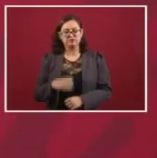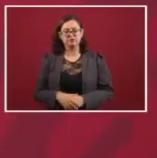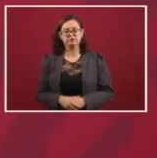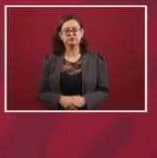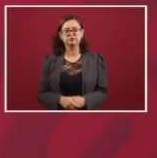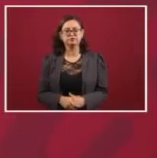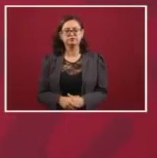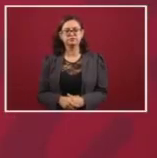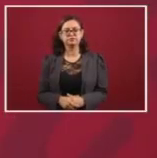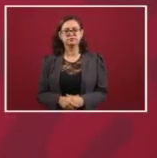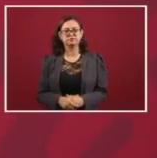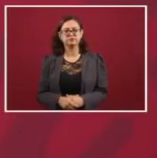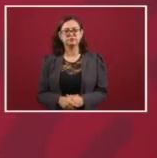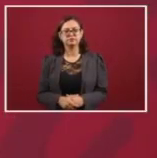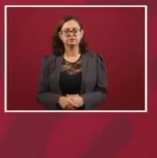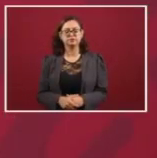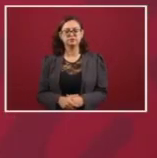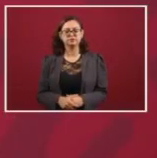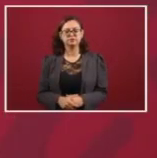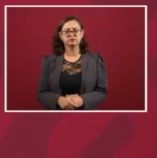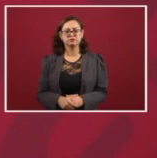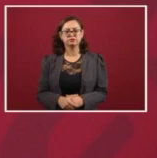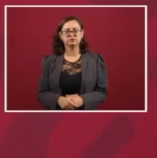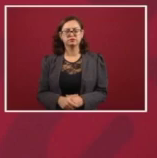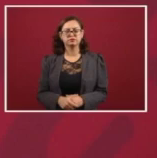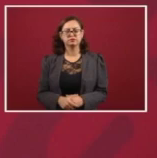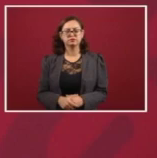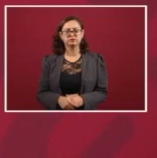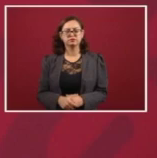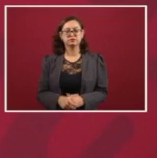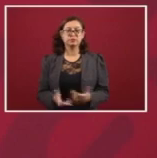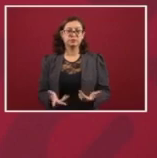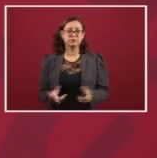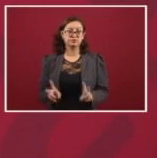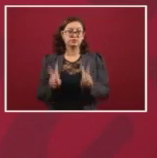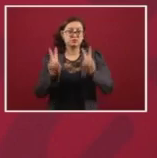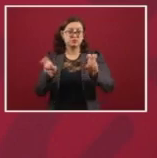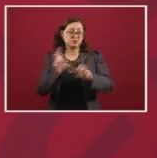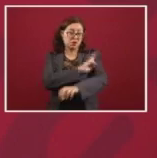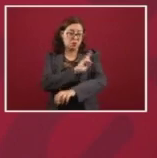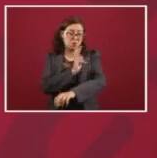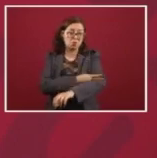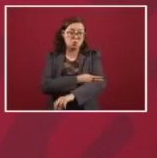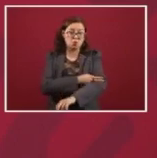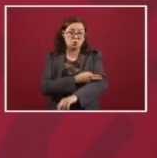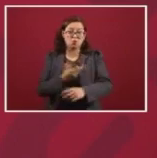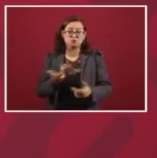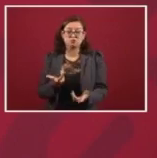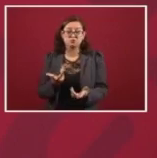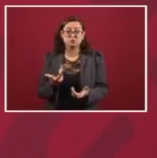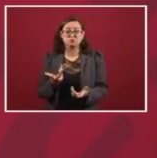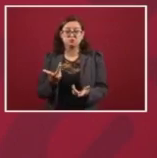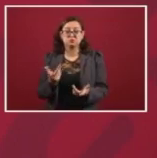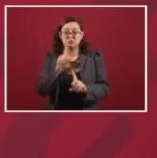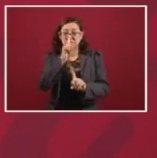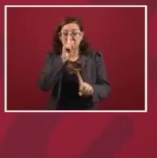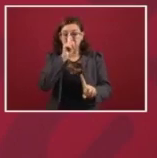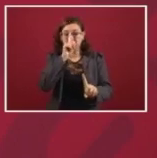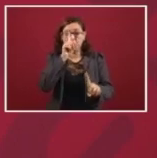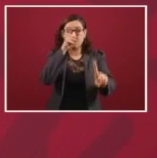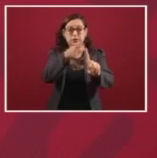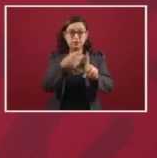Y dicen también, hablando del poder, que cuando no hay ideales, no hay